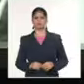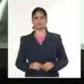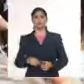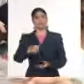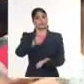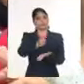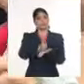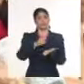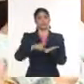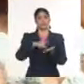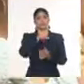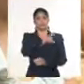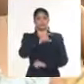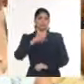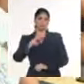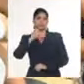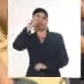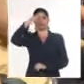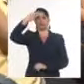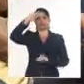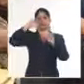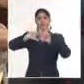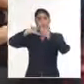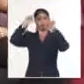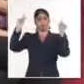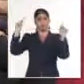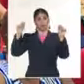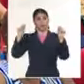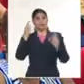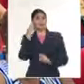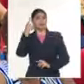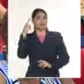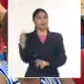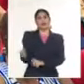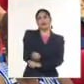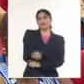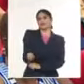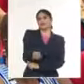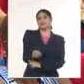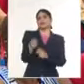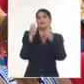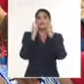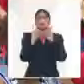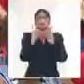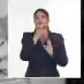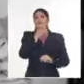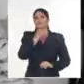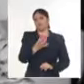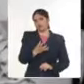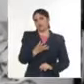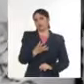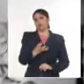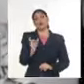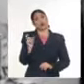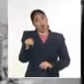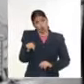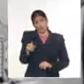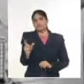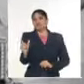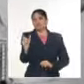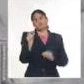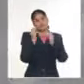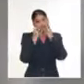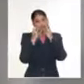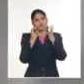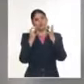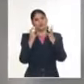Partido, como toda Cuba, fiel al legado de Fidel. Este constituye guía para